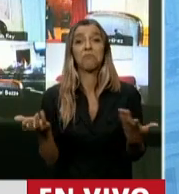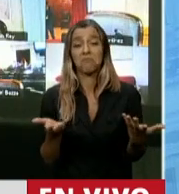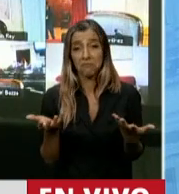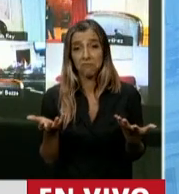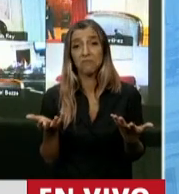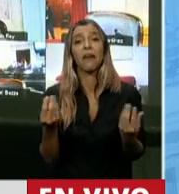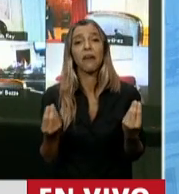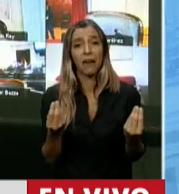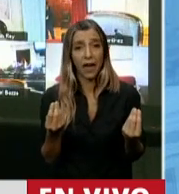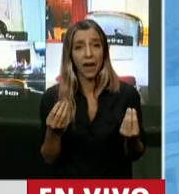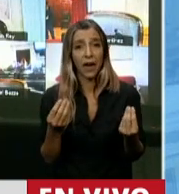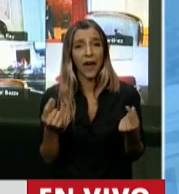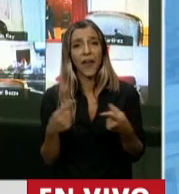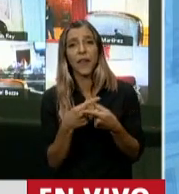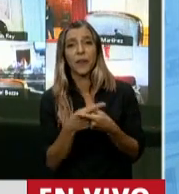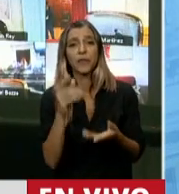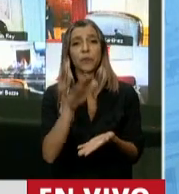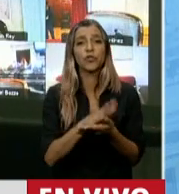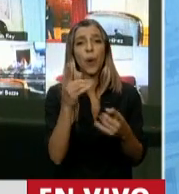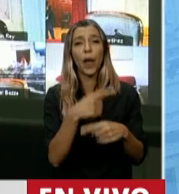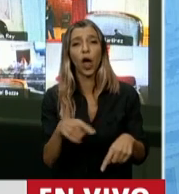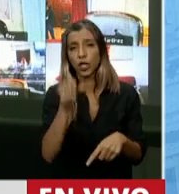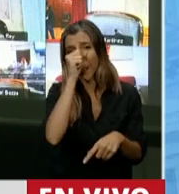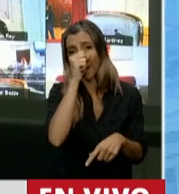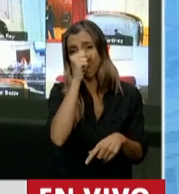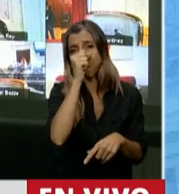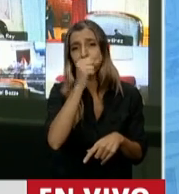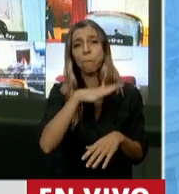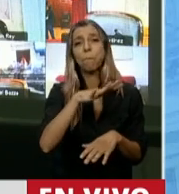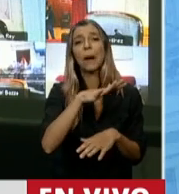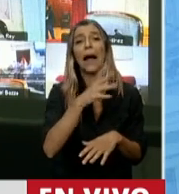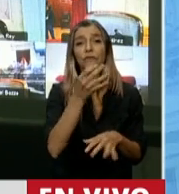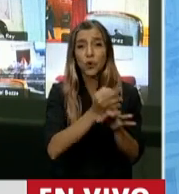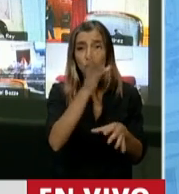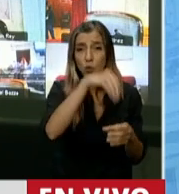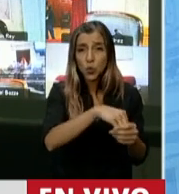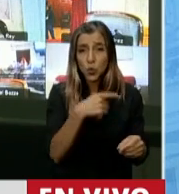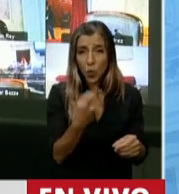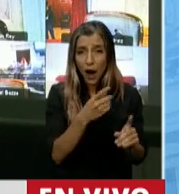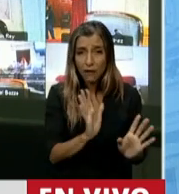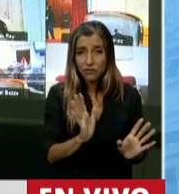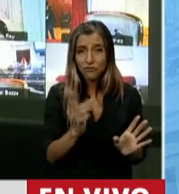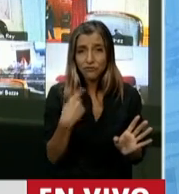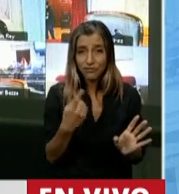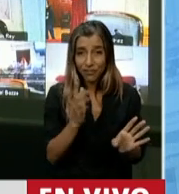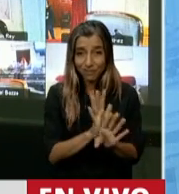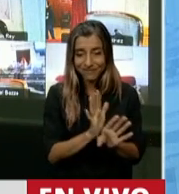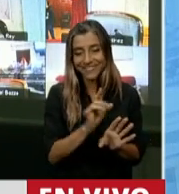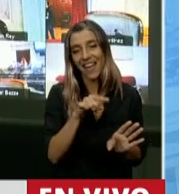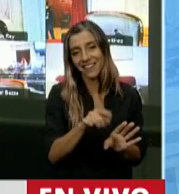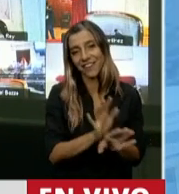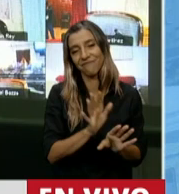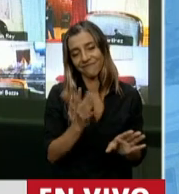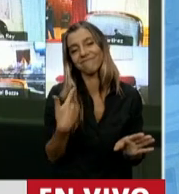de colegio. Es una paradoja que el autor aparente del proyecto de ley, que se llama mal